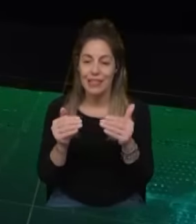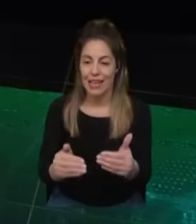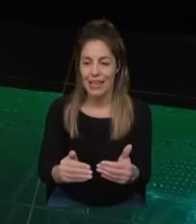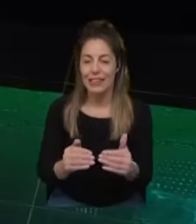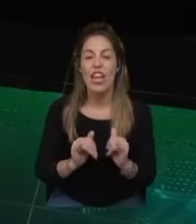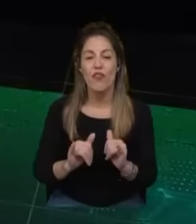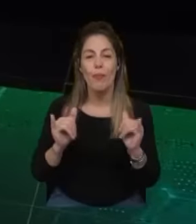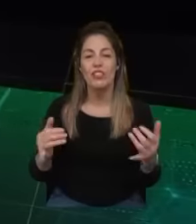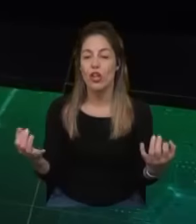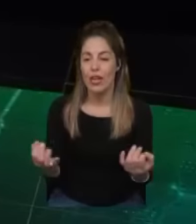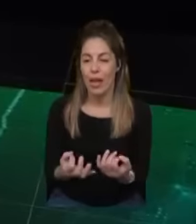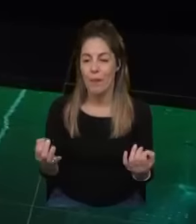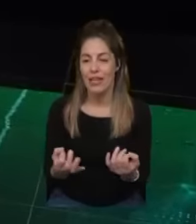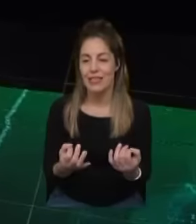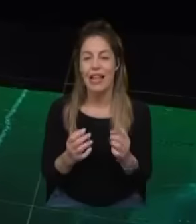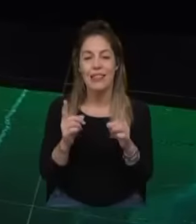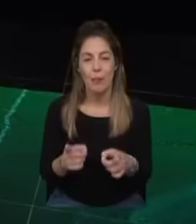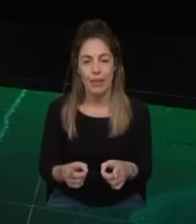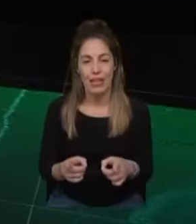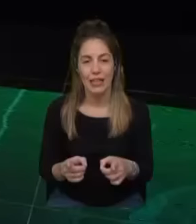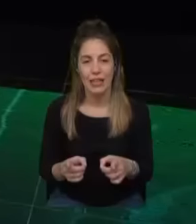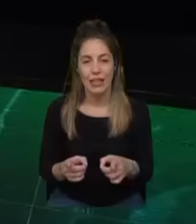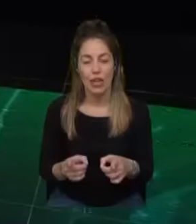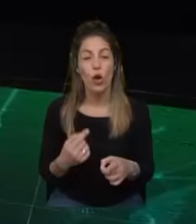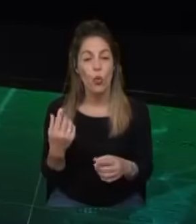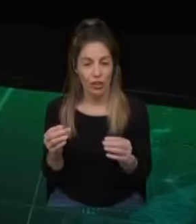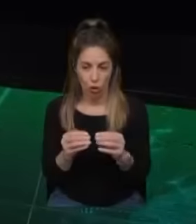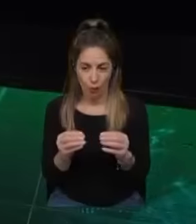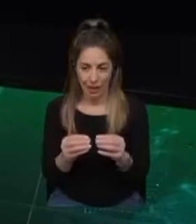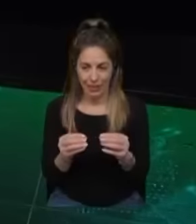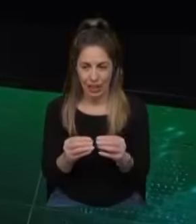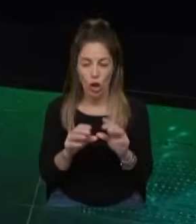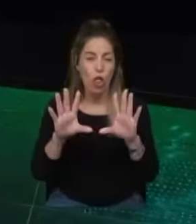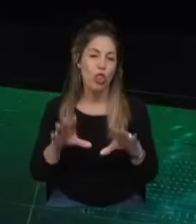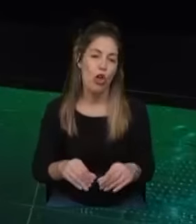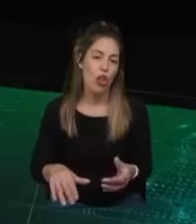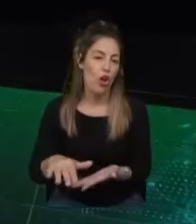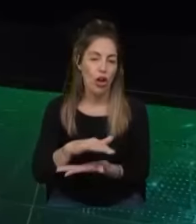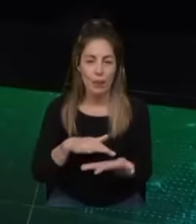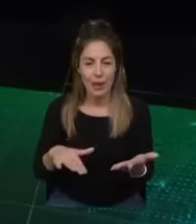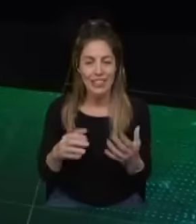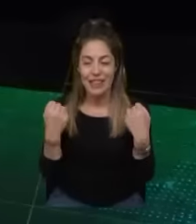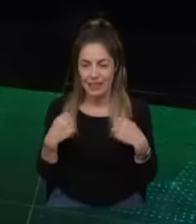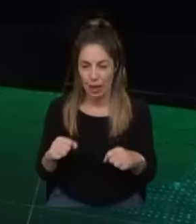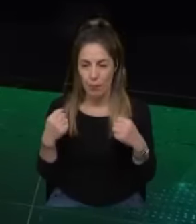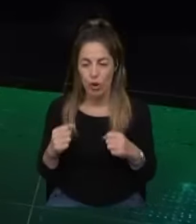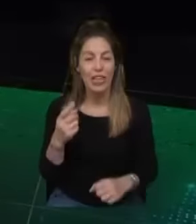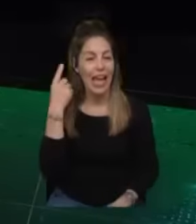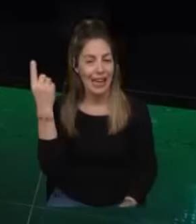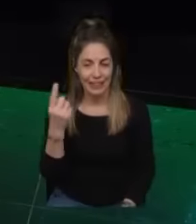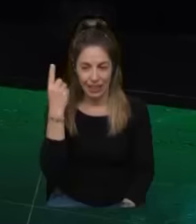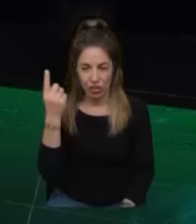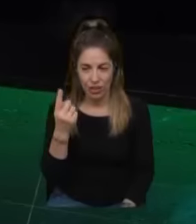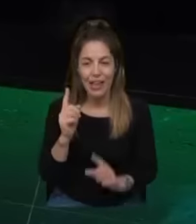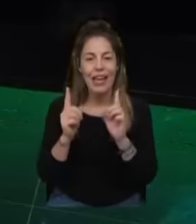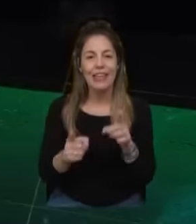tendremos informe especial, como siempre también a cargo de Federico Jurkovic. Todo lo que pase a nivel deportivo e internacional y lo